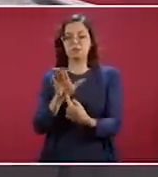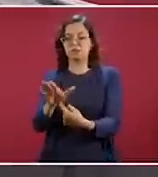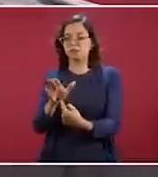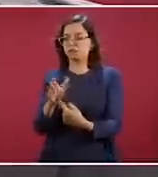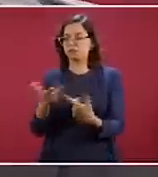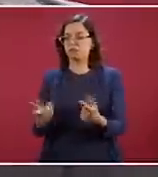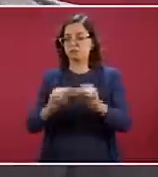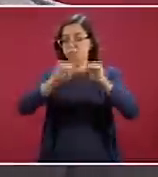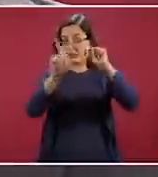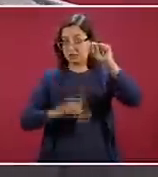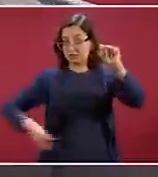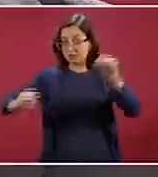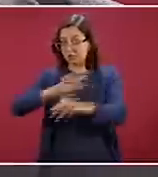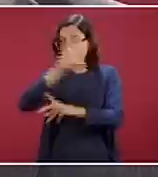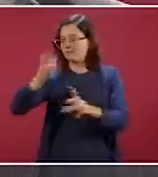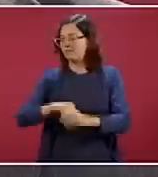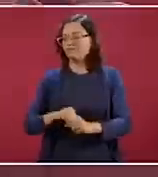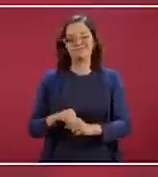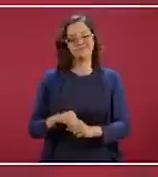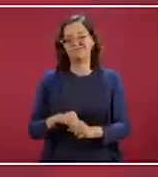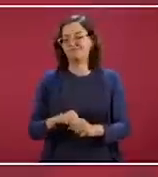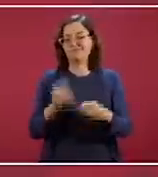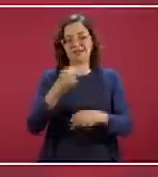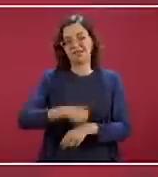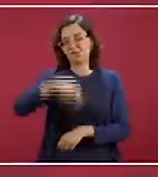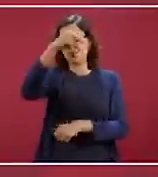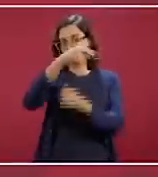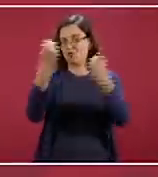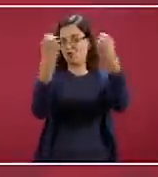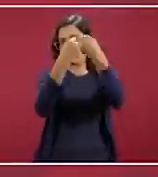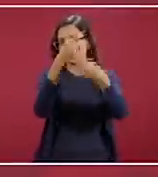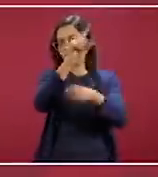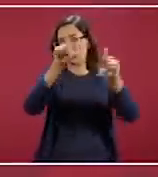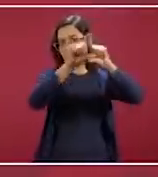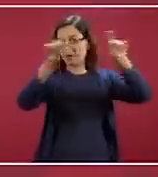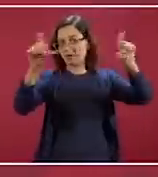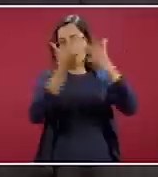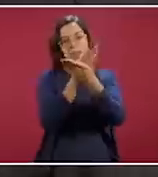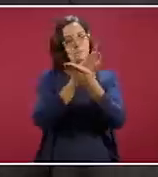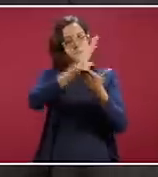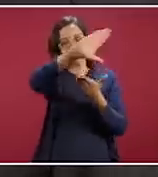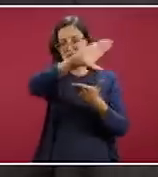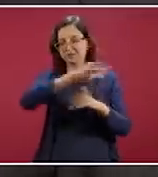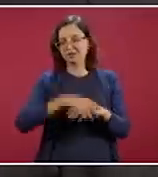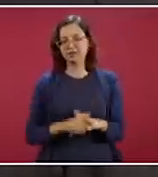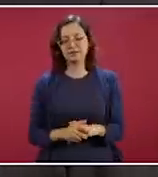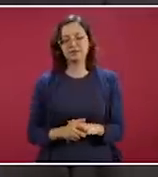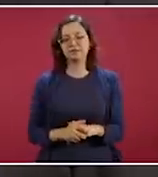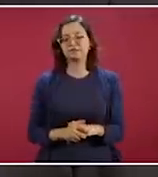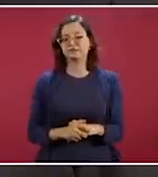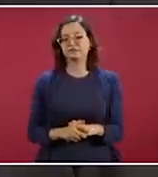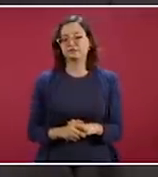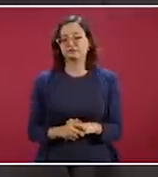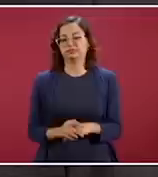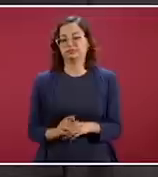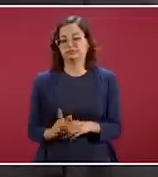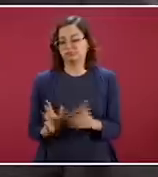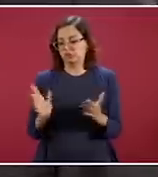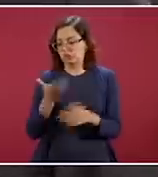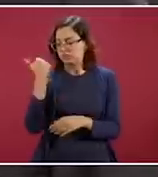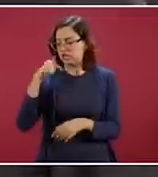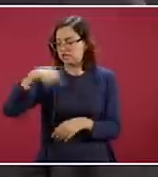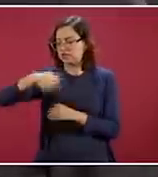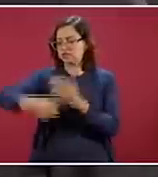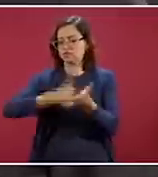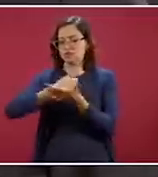no incluye el costo de los combustibles en la franja, que si aquí en la